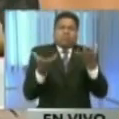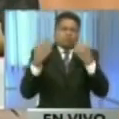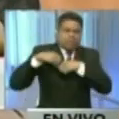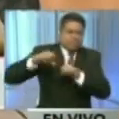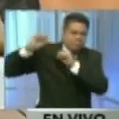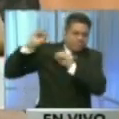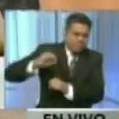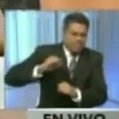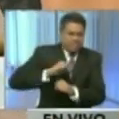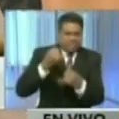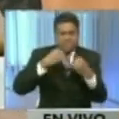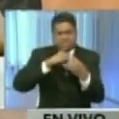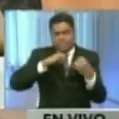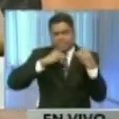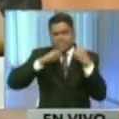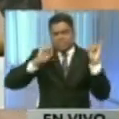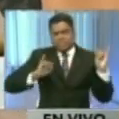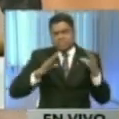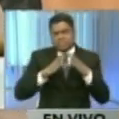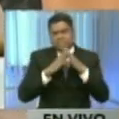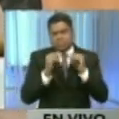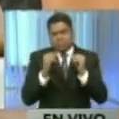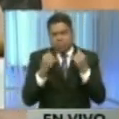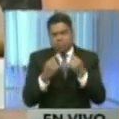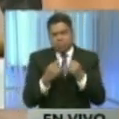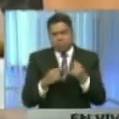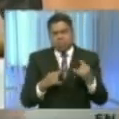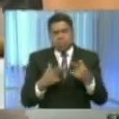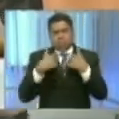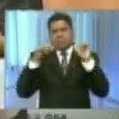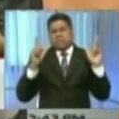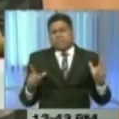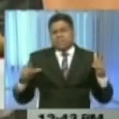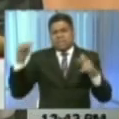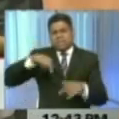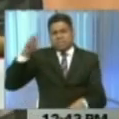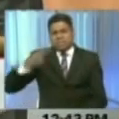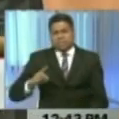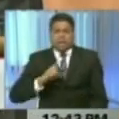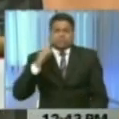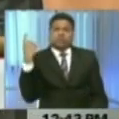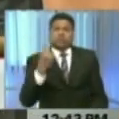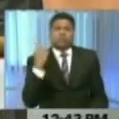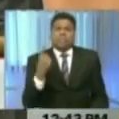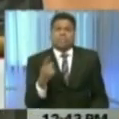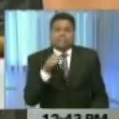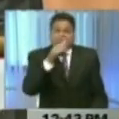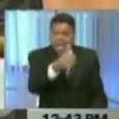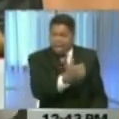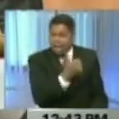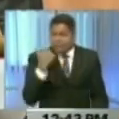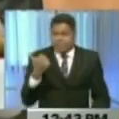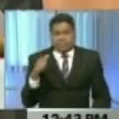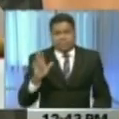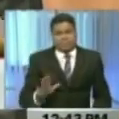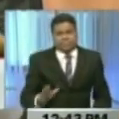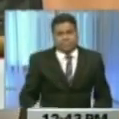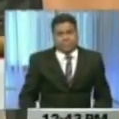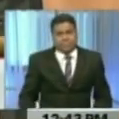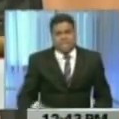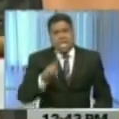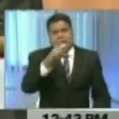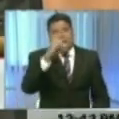la independencia y la soberanía de nuestra patria. Solamente, ahí está, en el